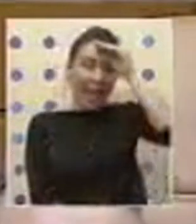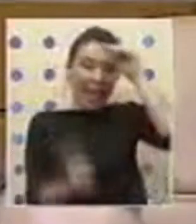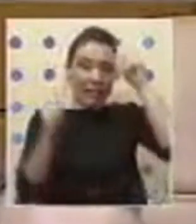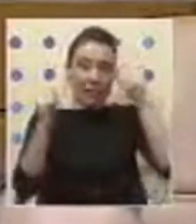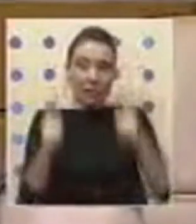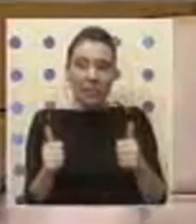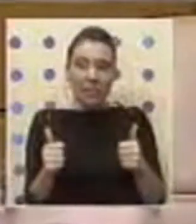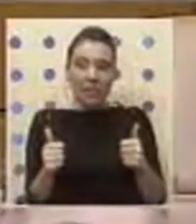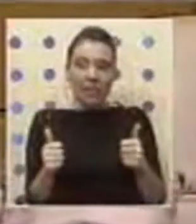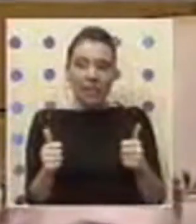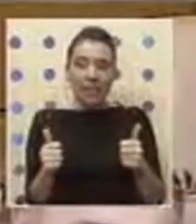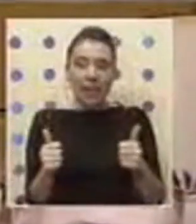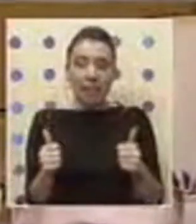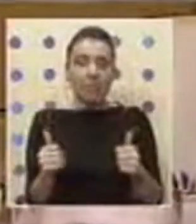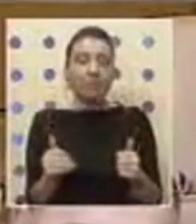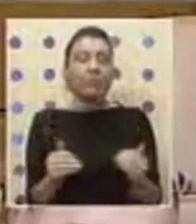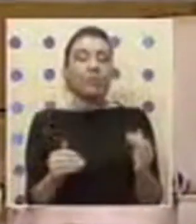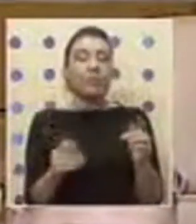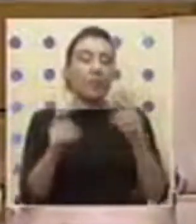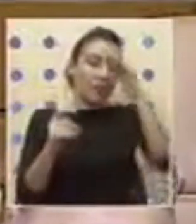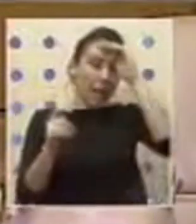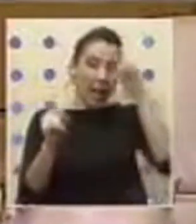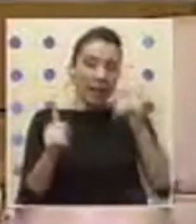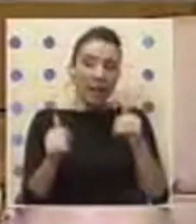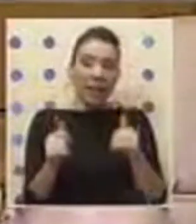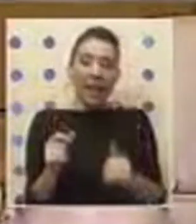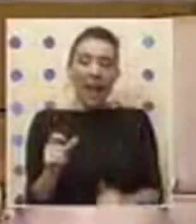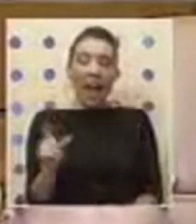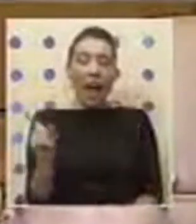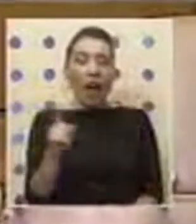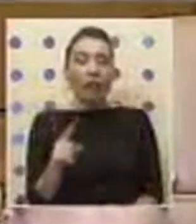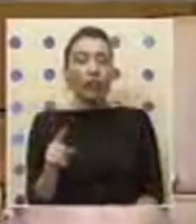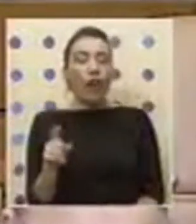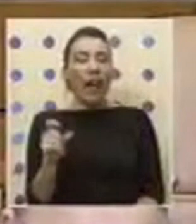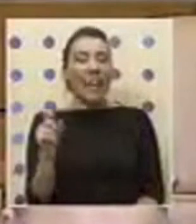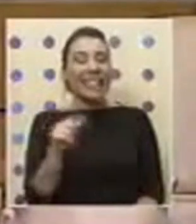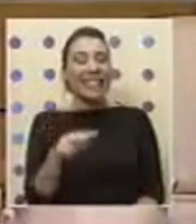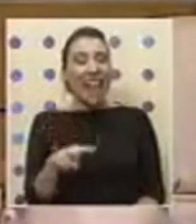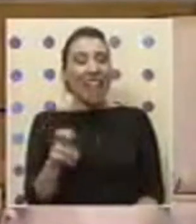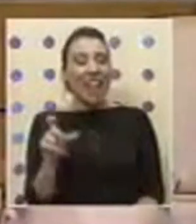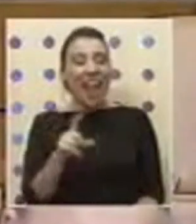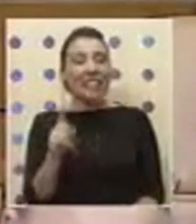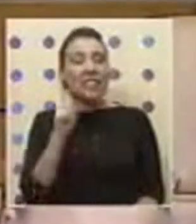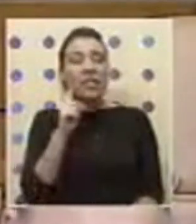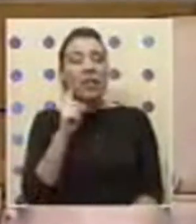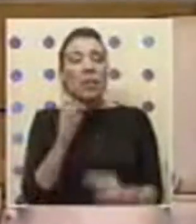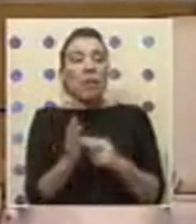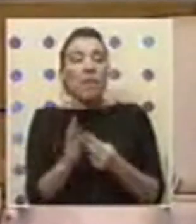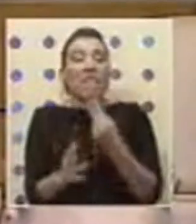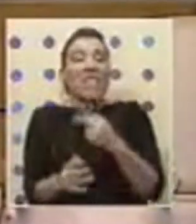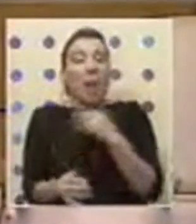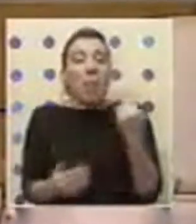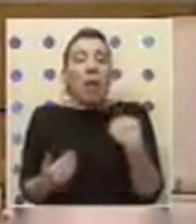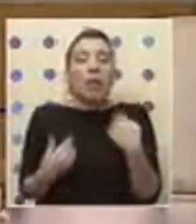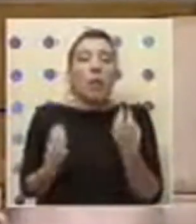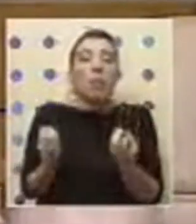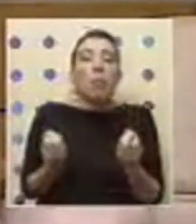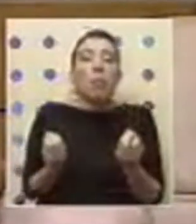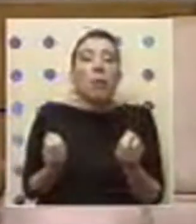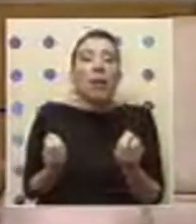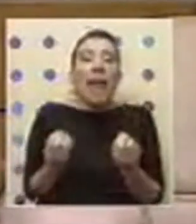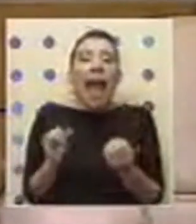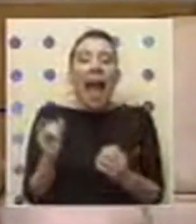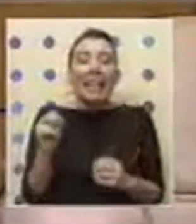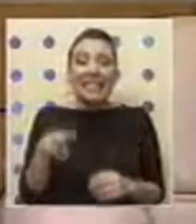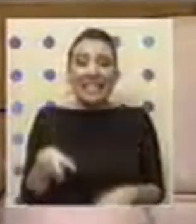especialistas y especialidades. Cristian Velázquez Panichini, se debate entre la vida y la muerte. ¿Por qué? Porque en